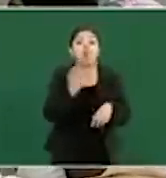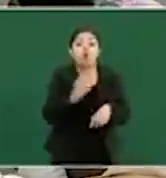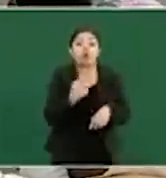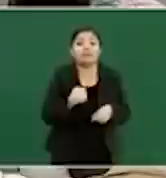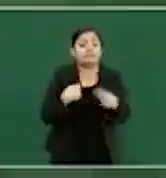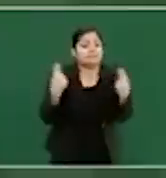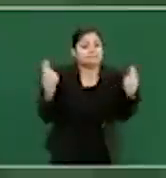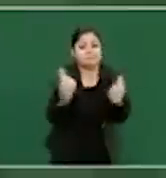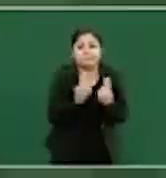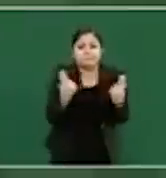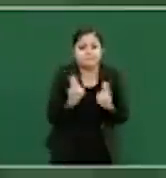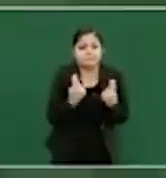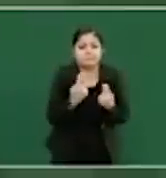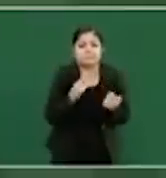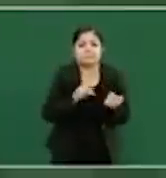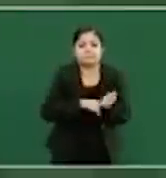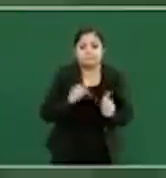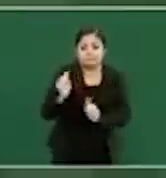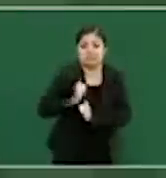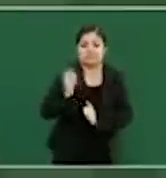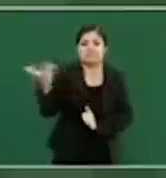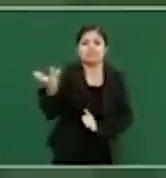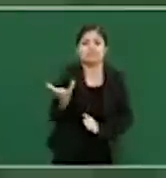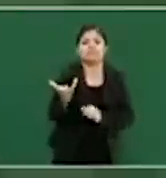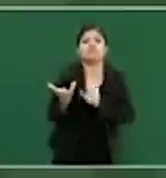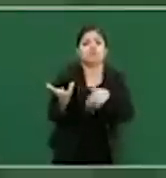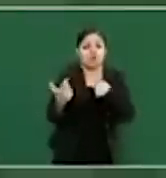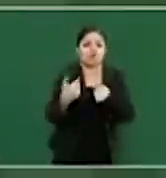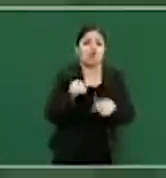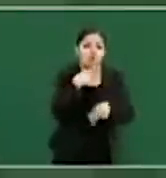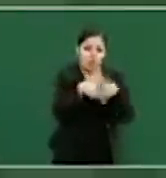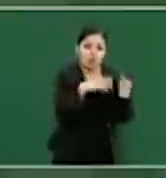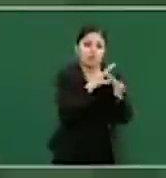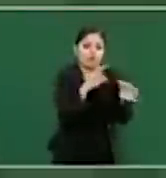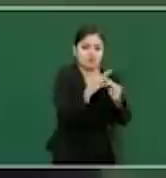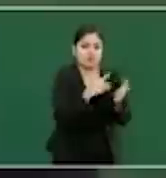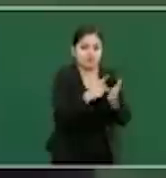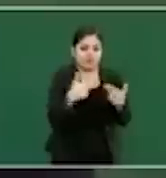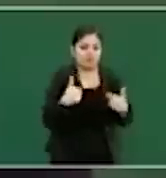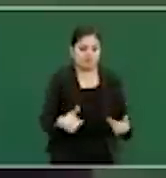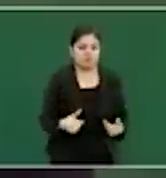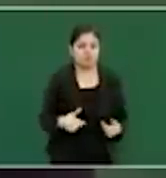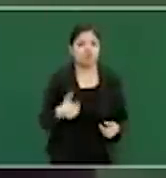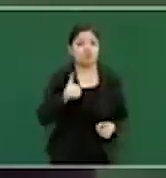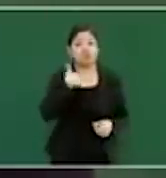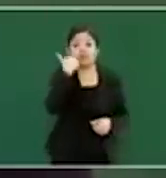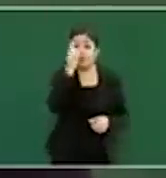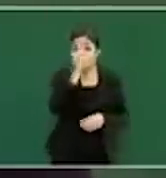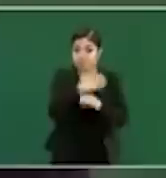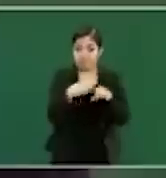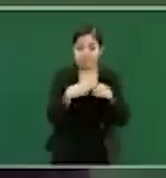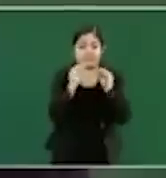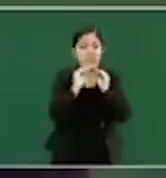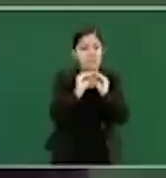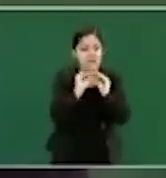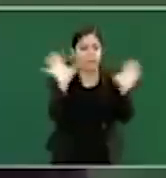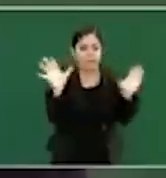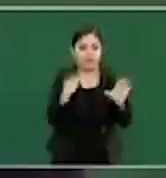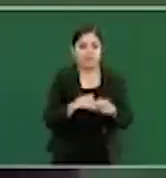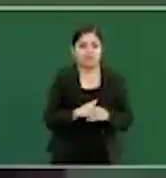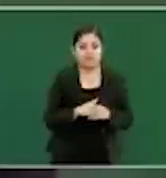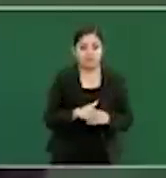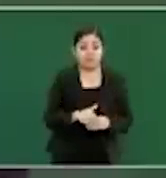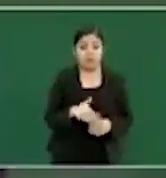apoyo del Ejército. Nada más quiero también que quede claro que